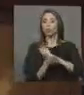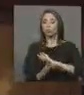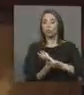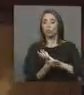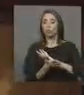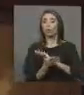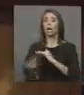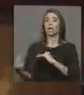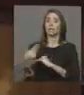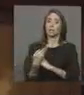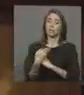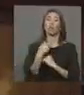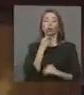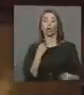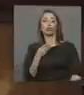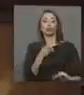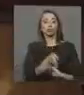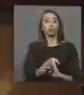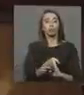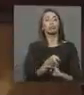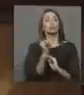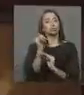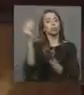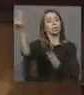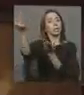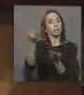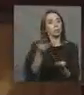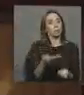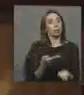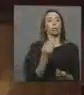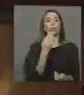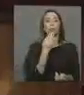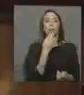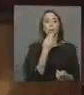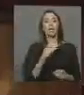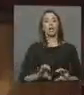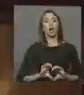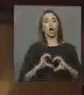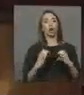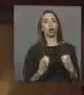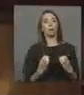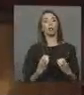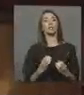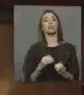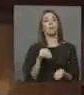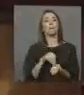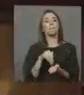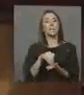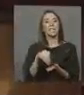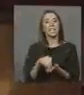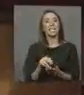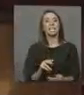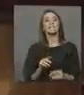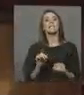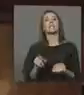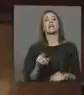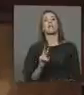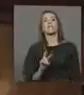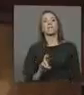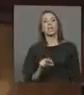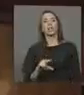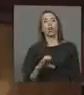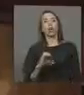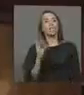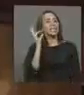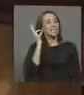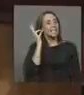que pidieron asistir y también fueron invitadas, incluida la Corporación Miles, Verónica Fockman, directora ejecutiva de